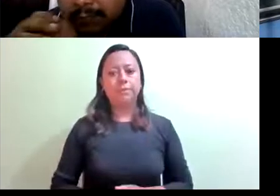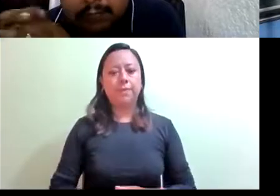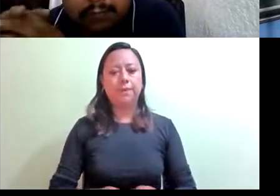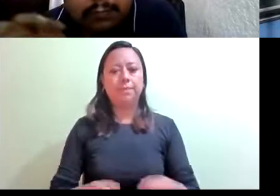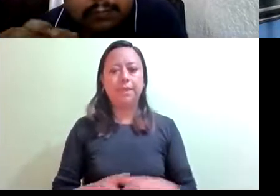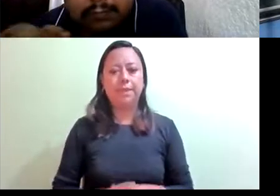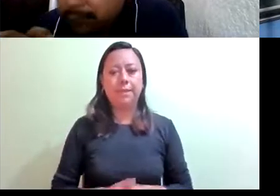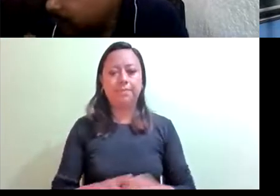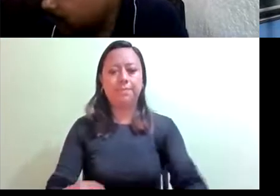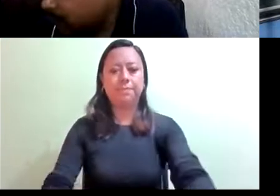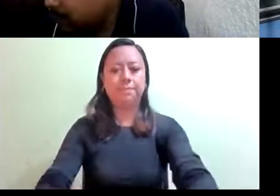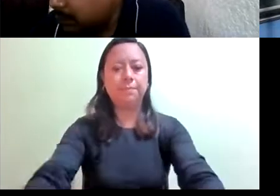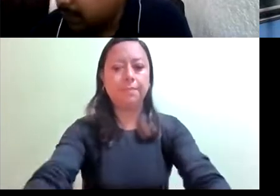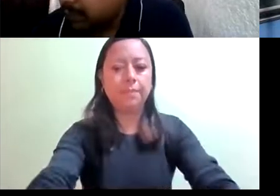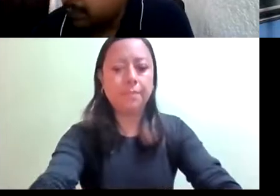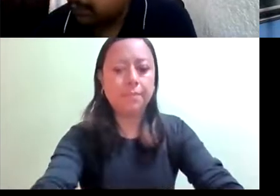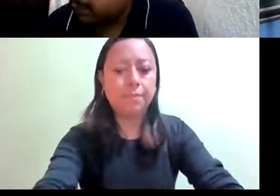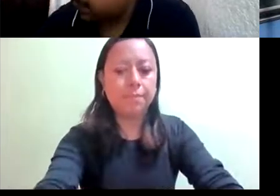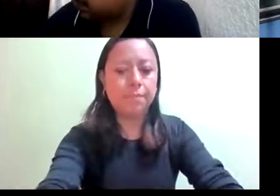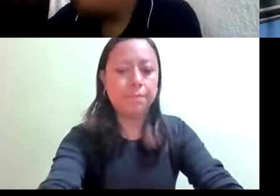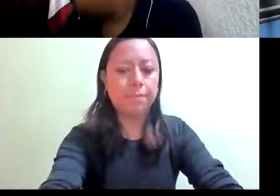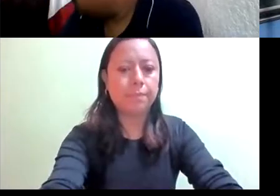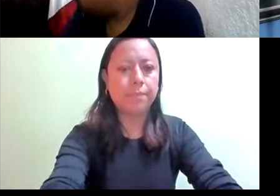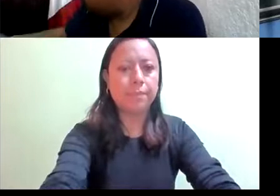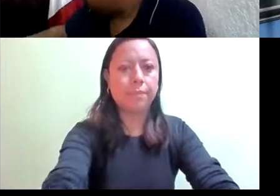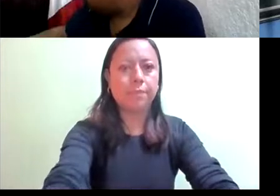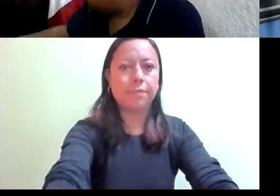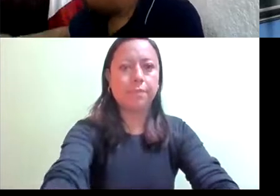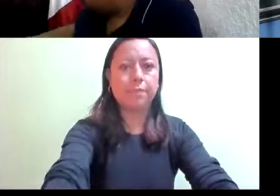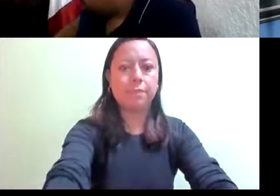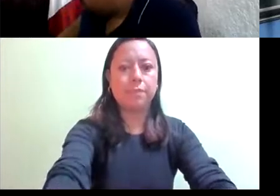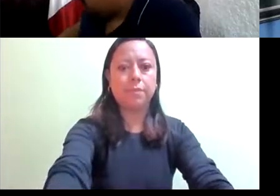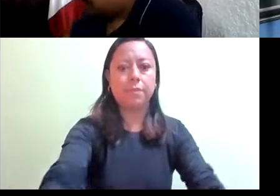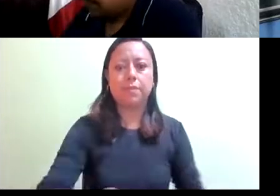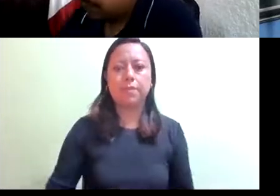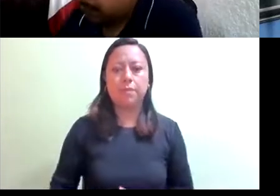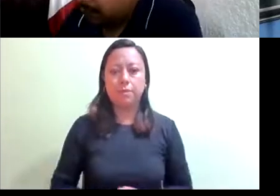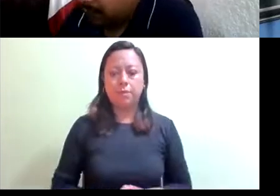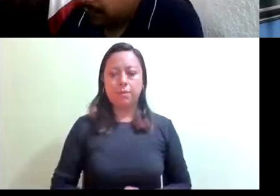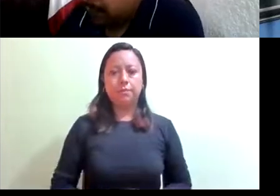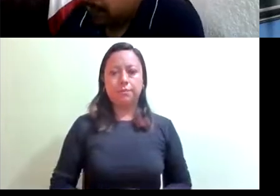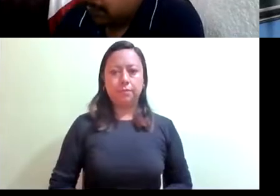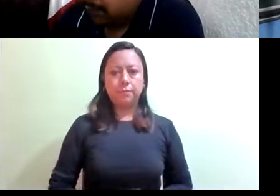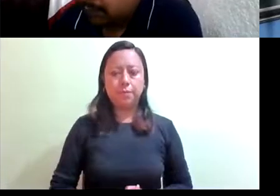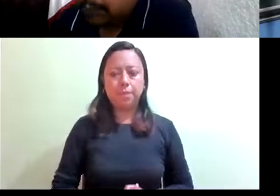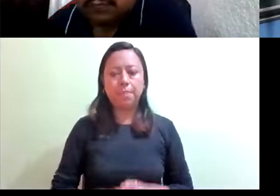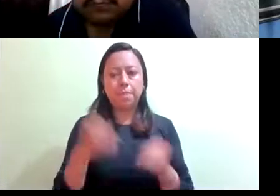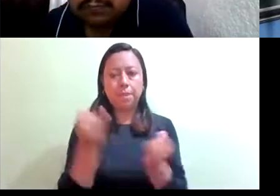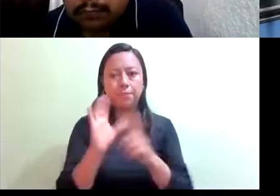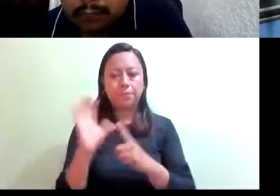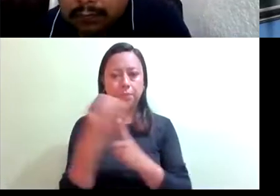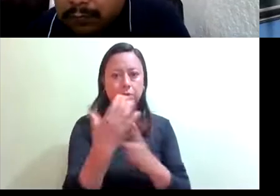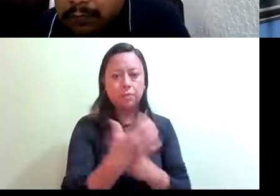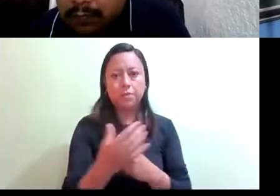actual escenario al cual nos enfrentamos, derivado de la crisis sanitaria causada por la COVID-19, ¿qué acciones considera debe implementar